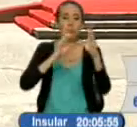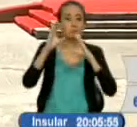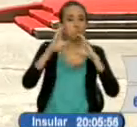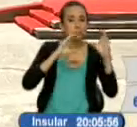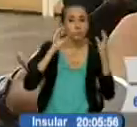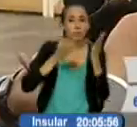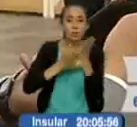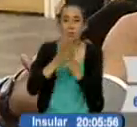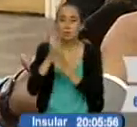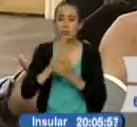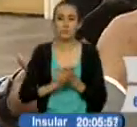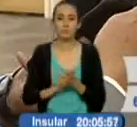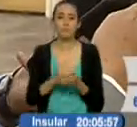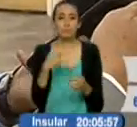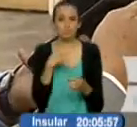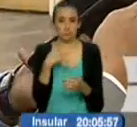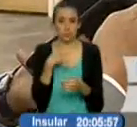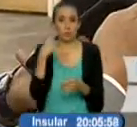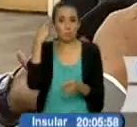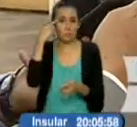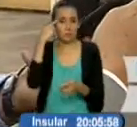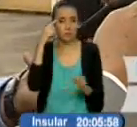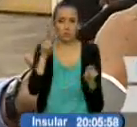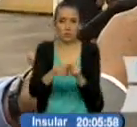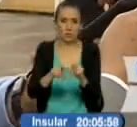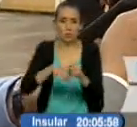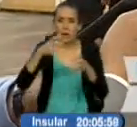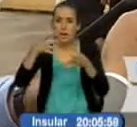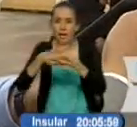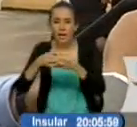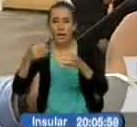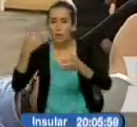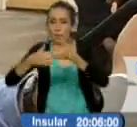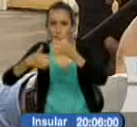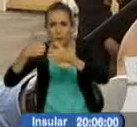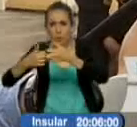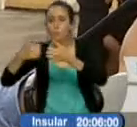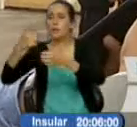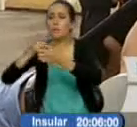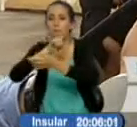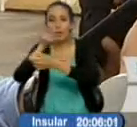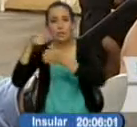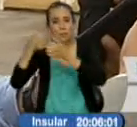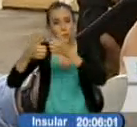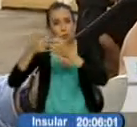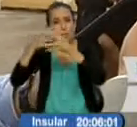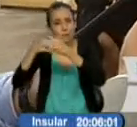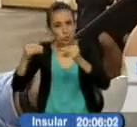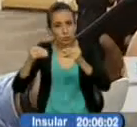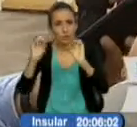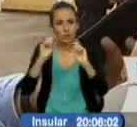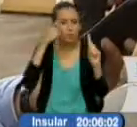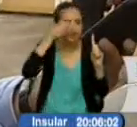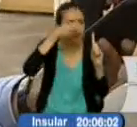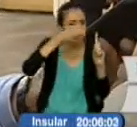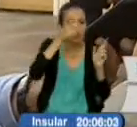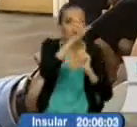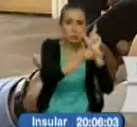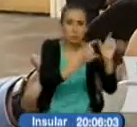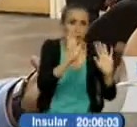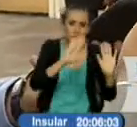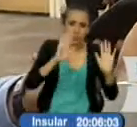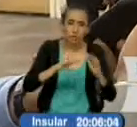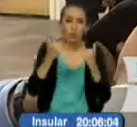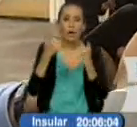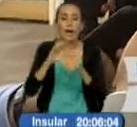con todos. Yo creo, como ya señalé, hay que enfrentar a los problemas, no enfrentar a las personas. En Ecuador tenemos muchos problemas que solucionar hoy